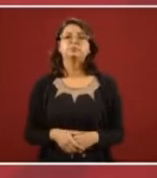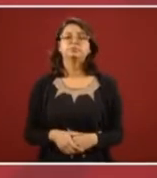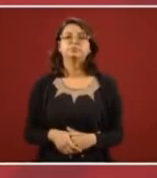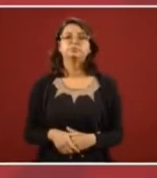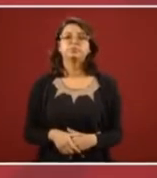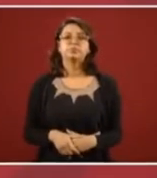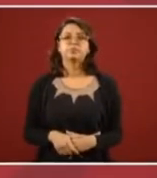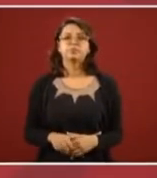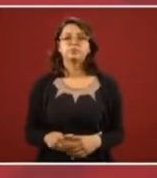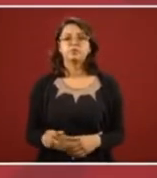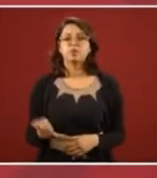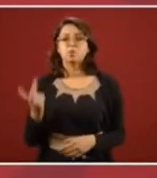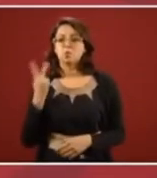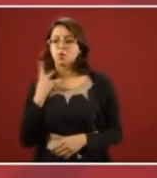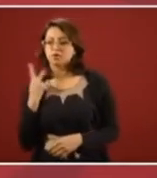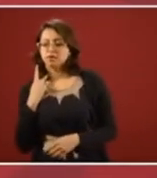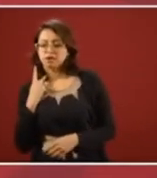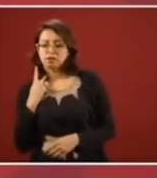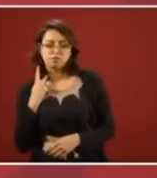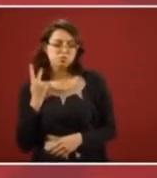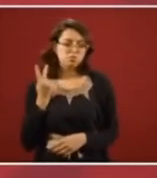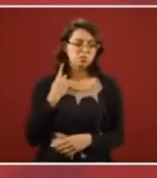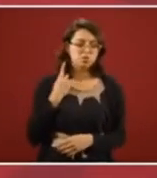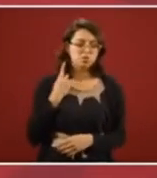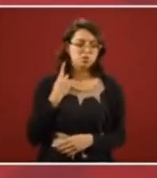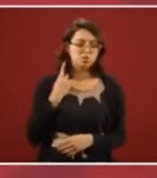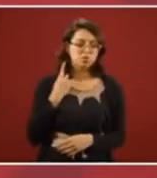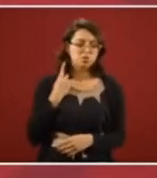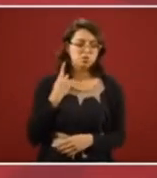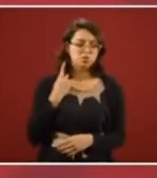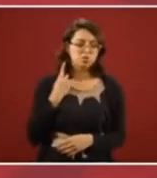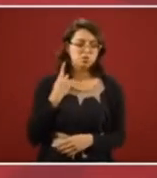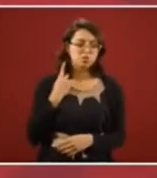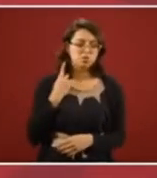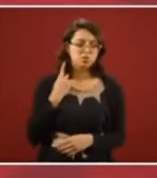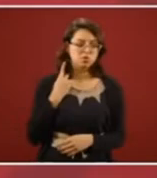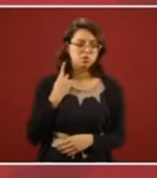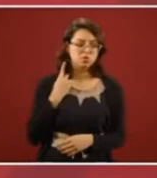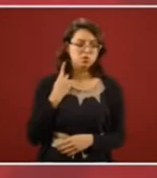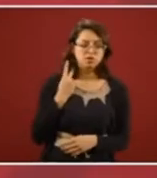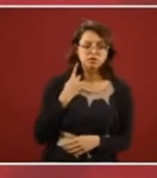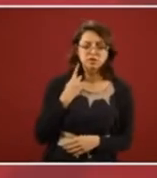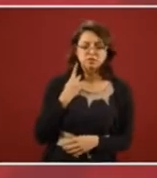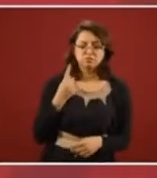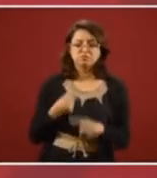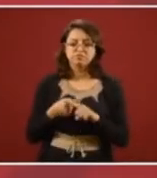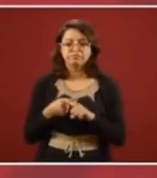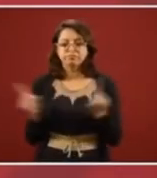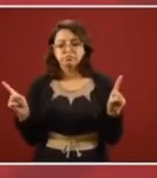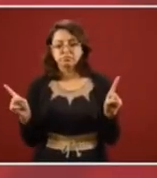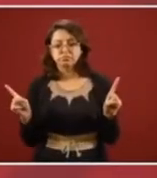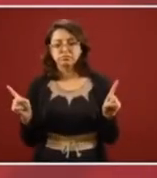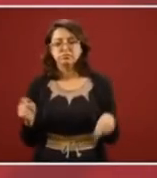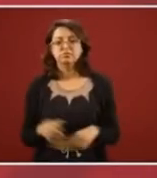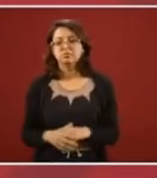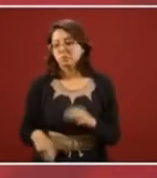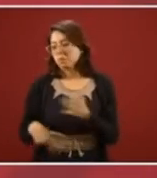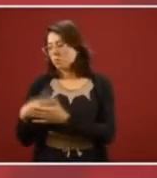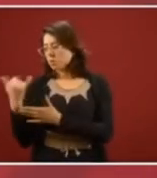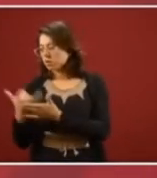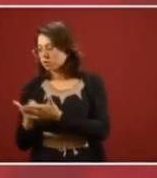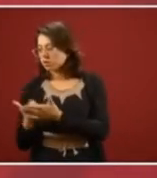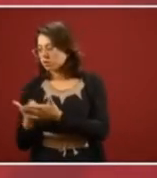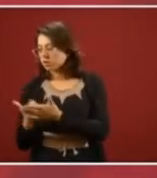políticas diferentes diferentes políticas los proyectos de